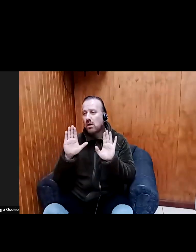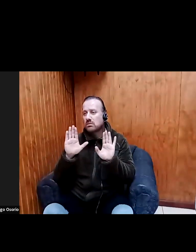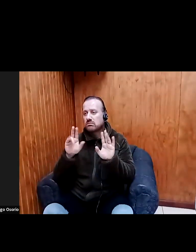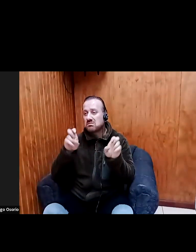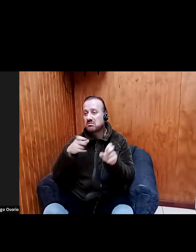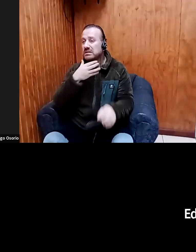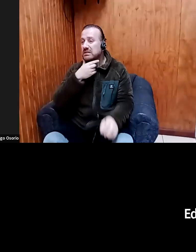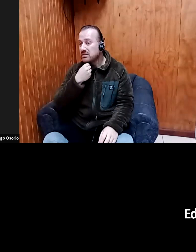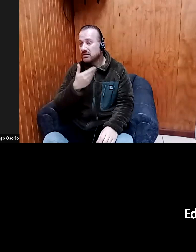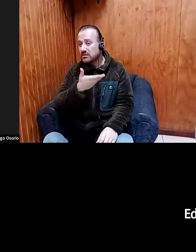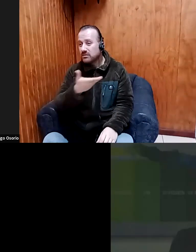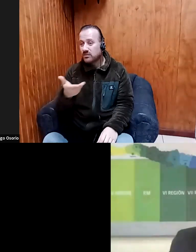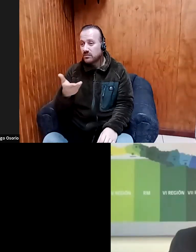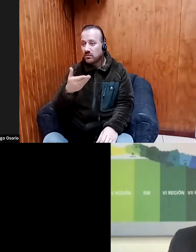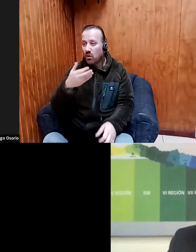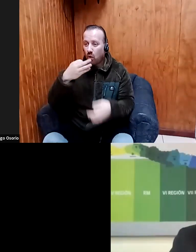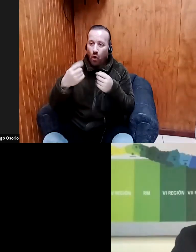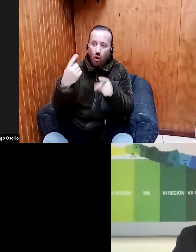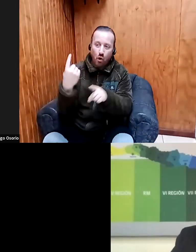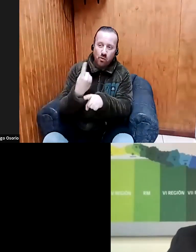queramos comentar.